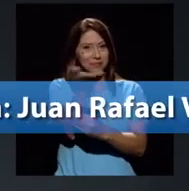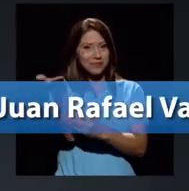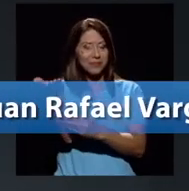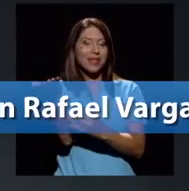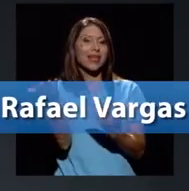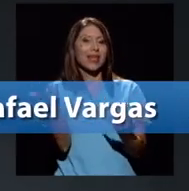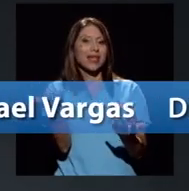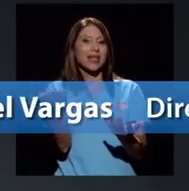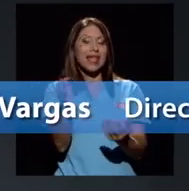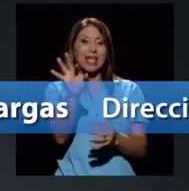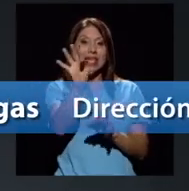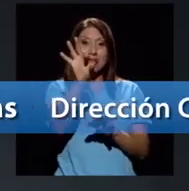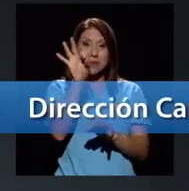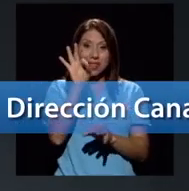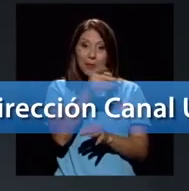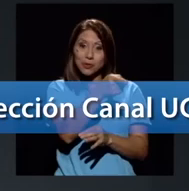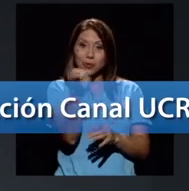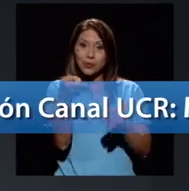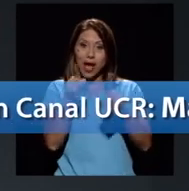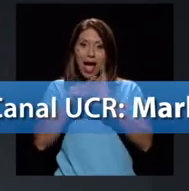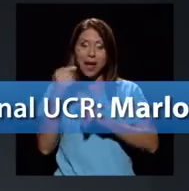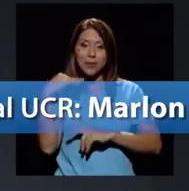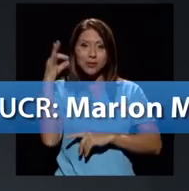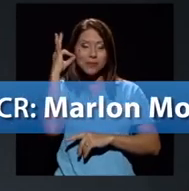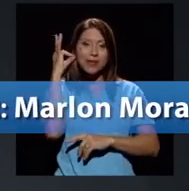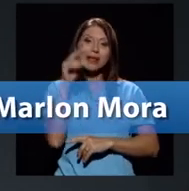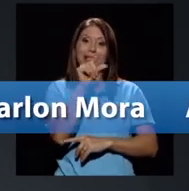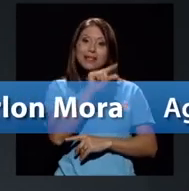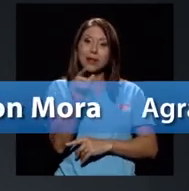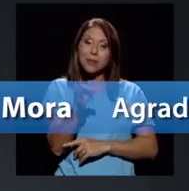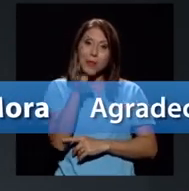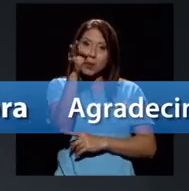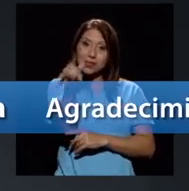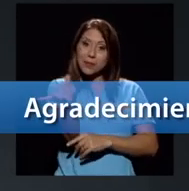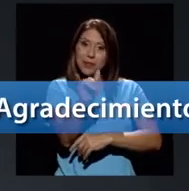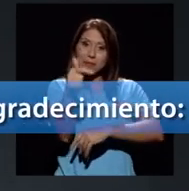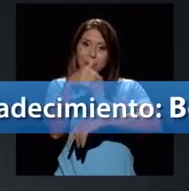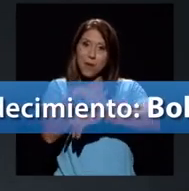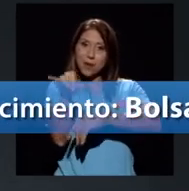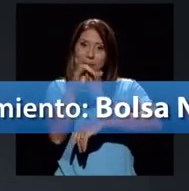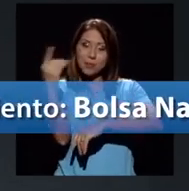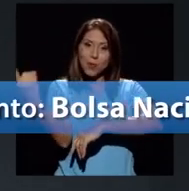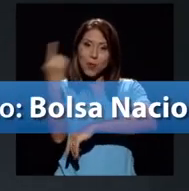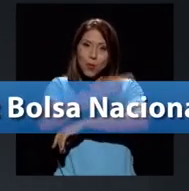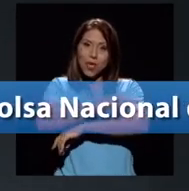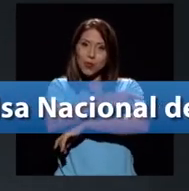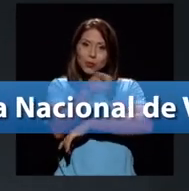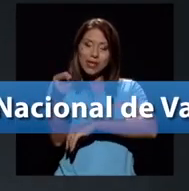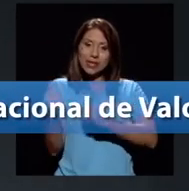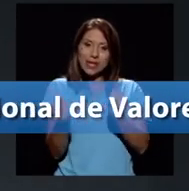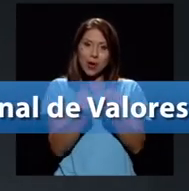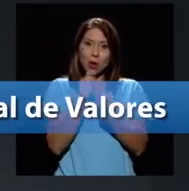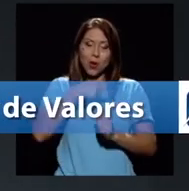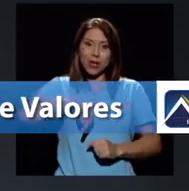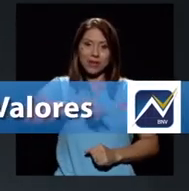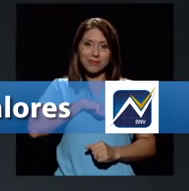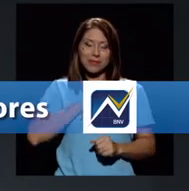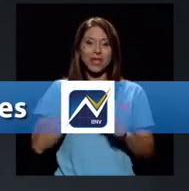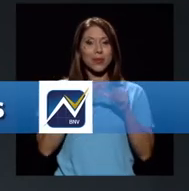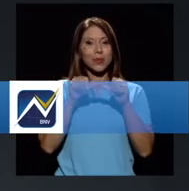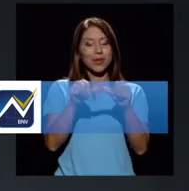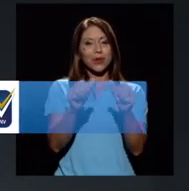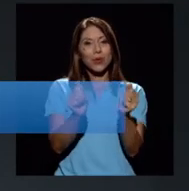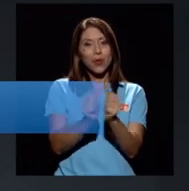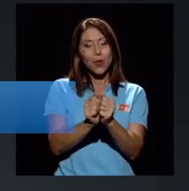y del cual invitamos a las amigas y amigos para que la próxima semana, en los mismos tiempos y circunstancias, nos acompañen y quédense